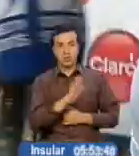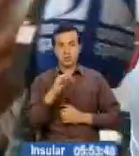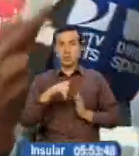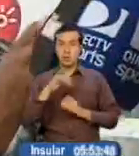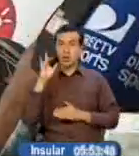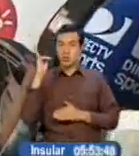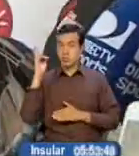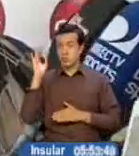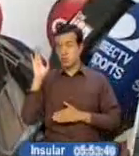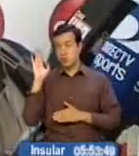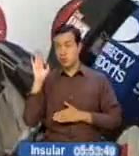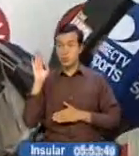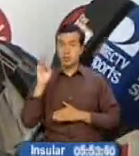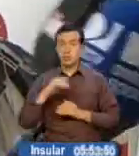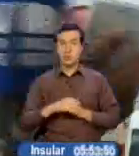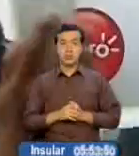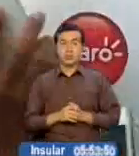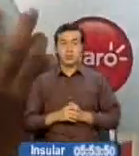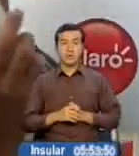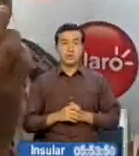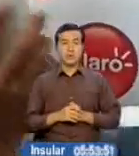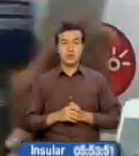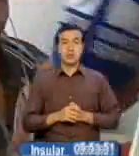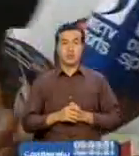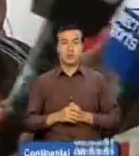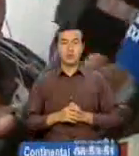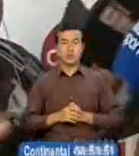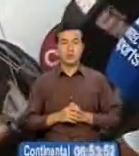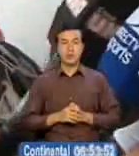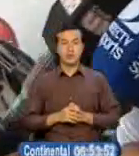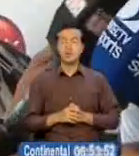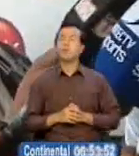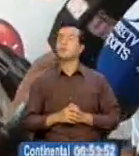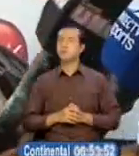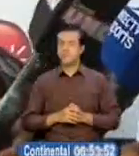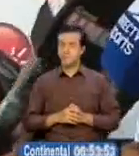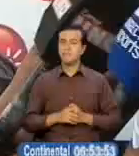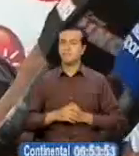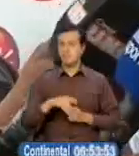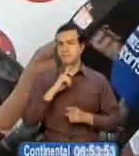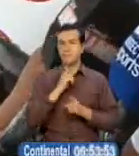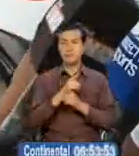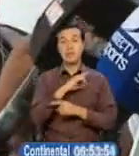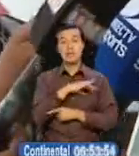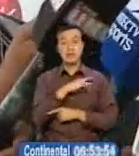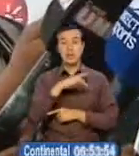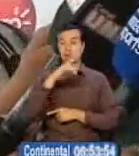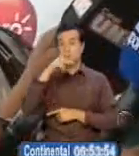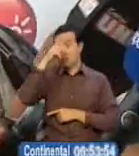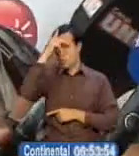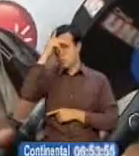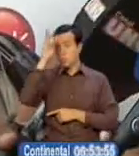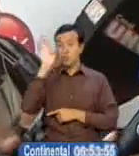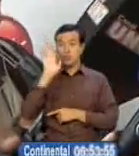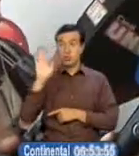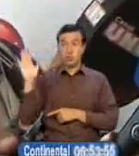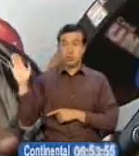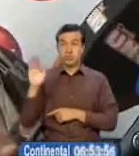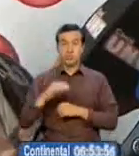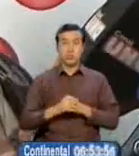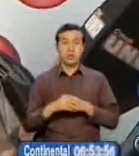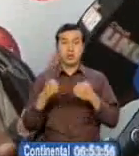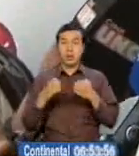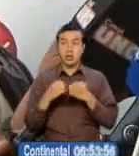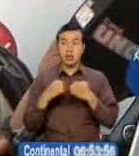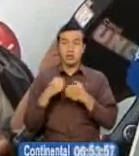Bolivia incluso. Pero directo, ah, sí. Todo lo que se está presentando. Sí, lo que es Chile, lo que es Perú, ¿no? Todas estas